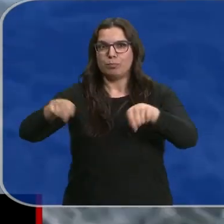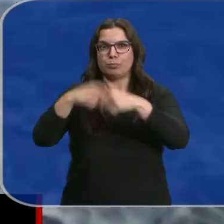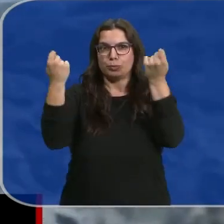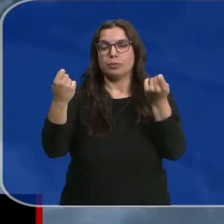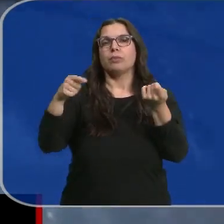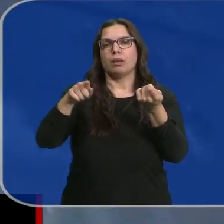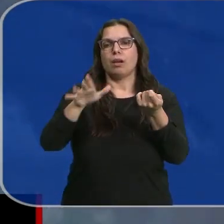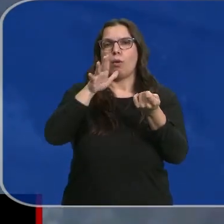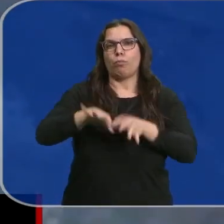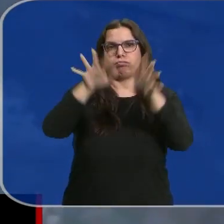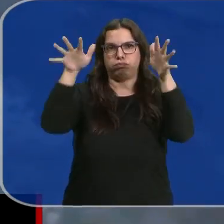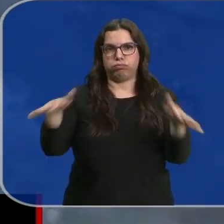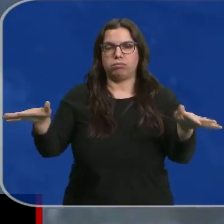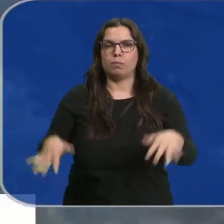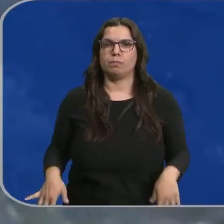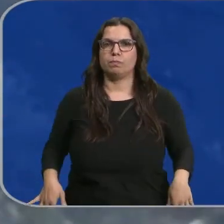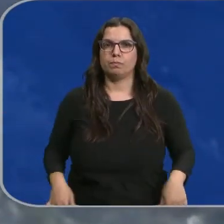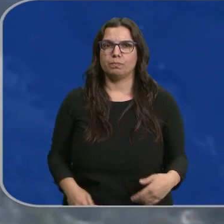provocado inundaciones.